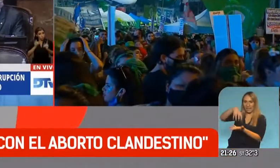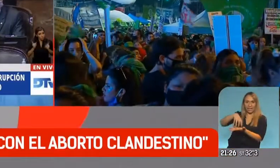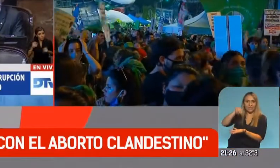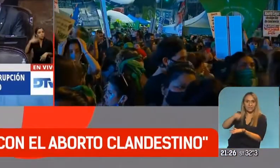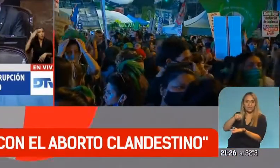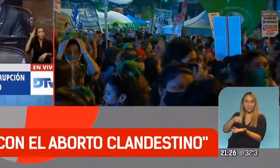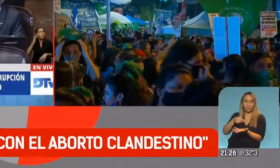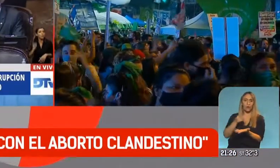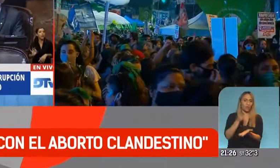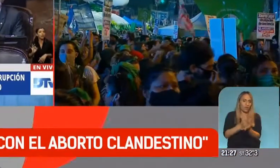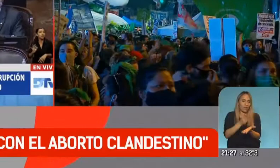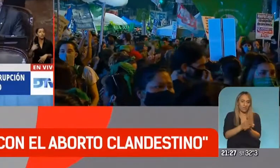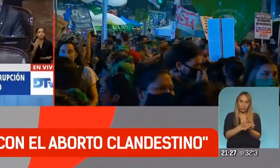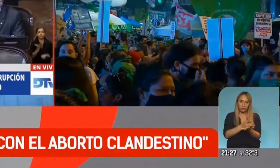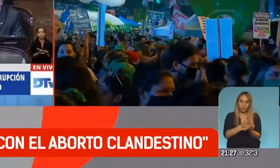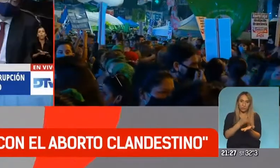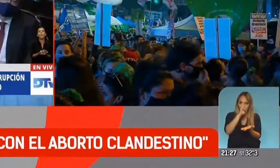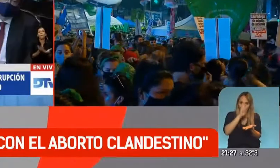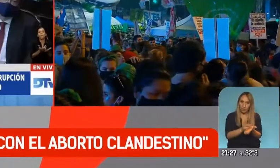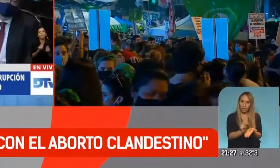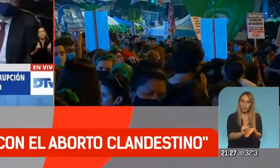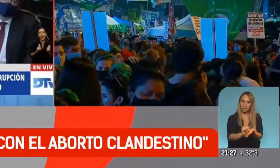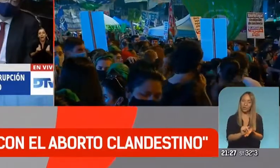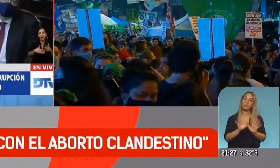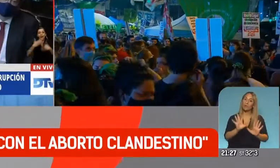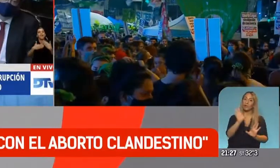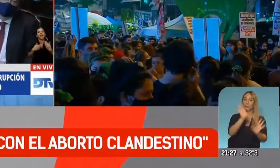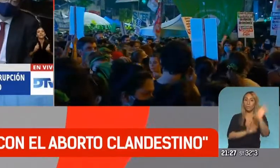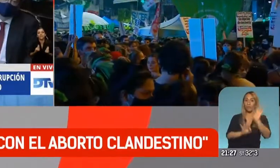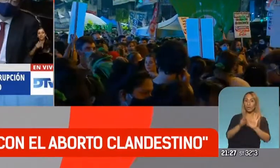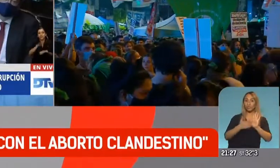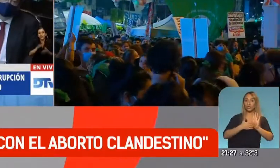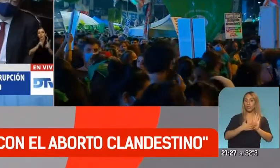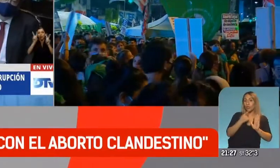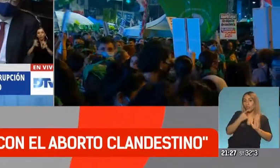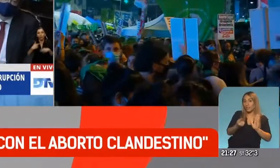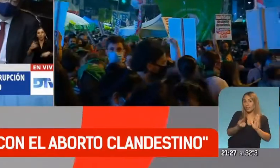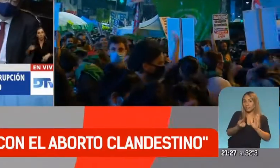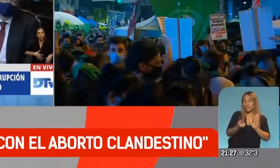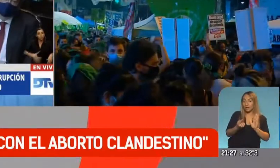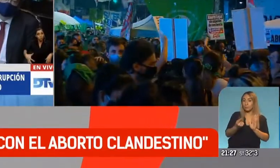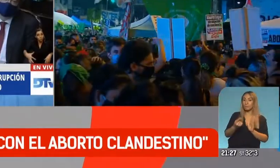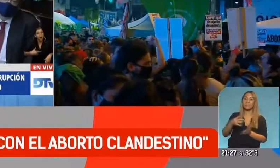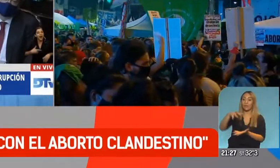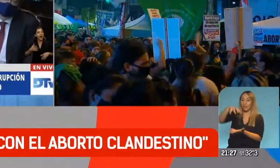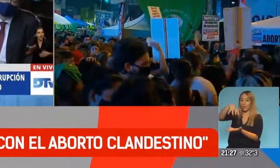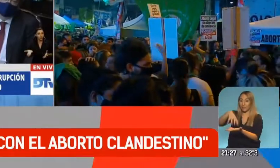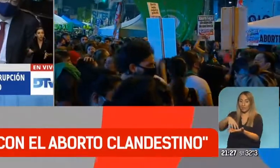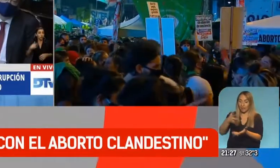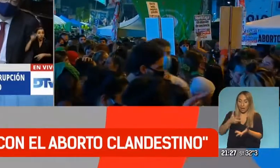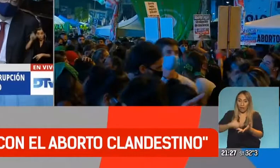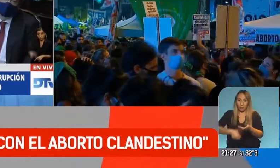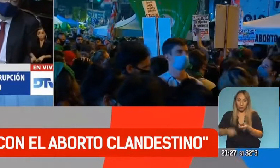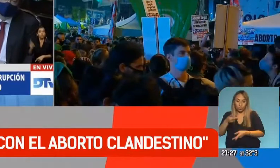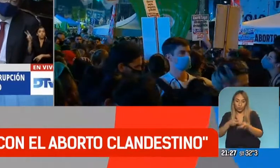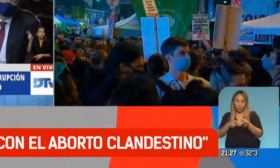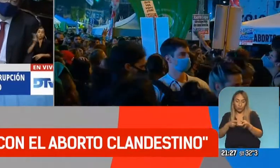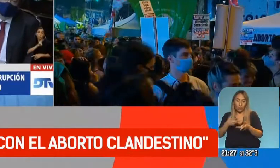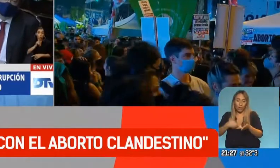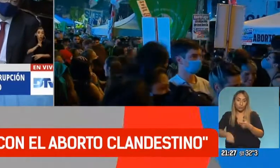el proyecto dice que debe deber hacer un trabajo garantizar un traslado a otro centro ahora